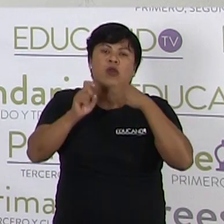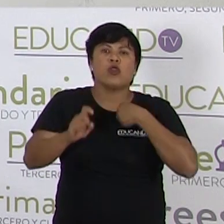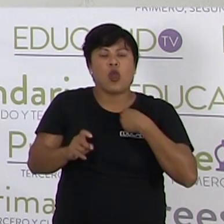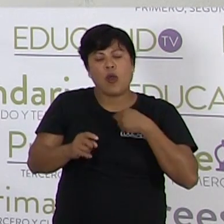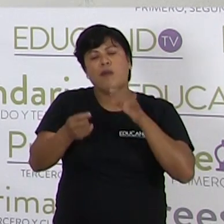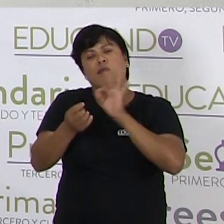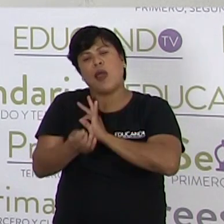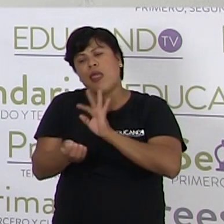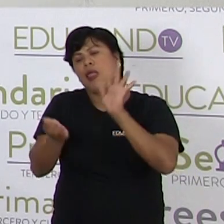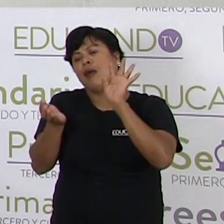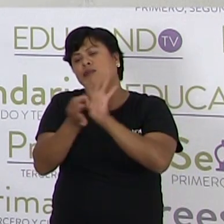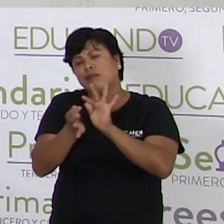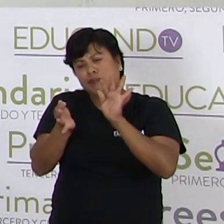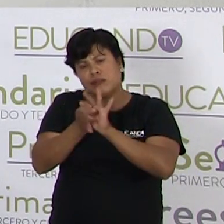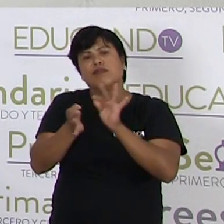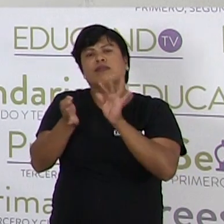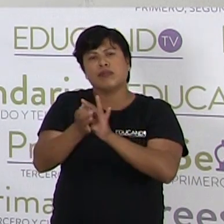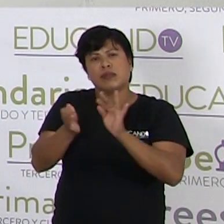contando